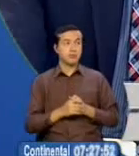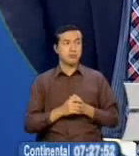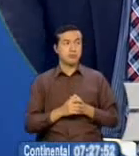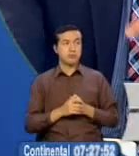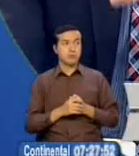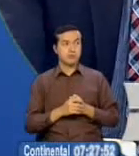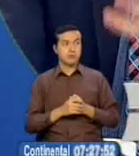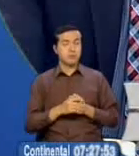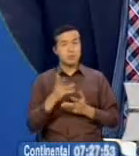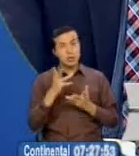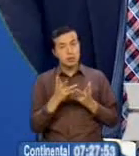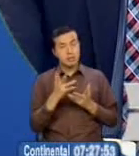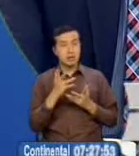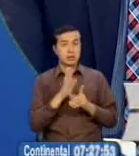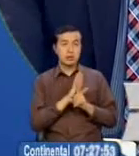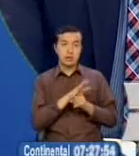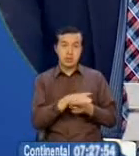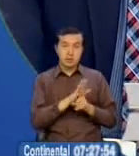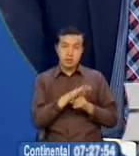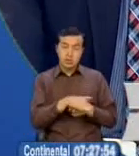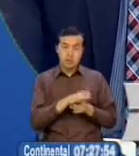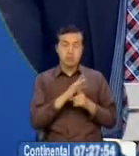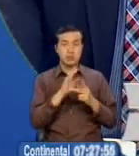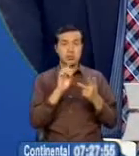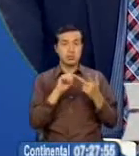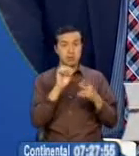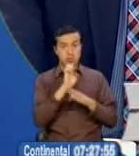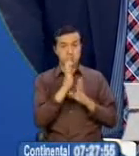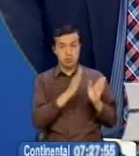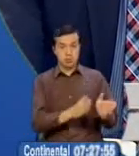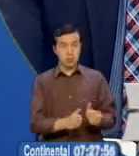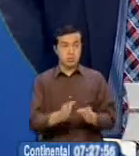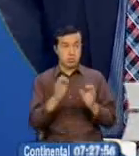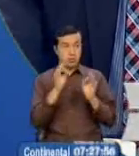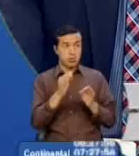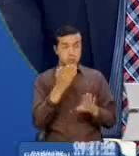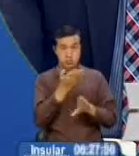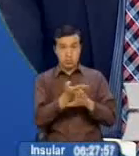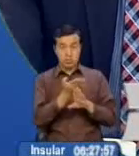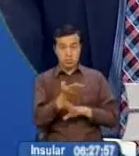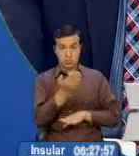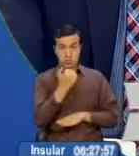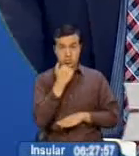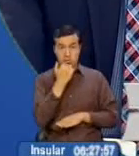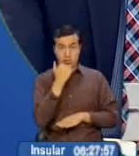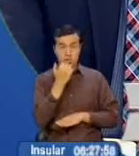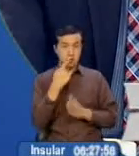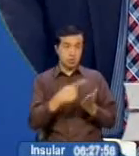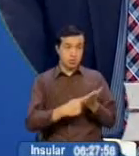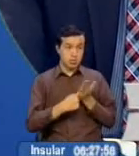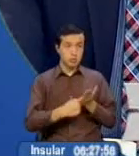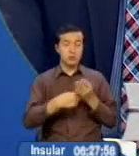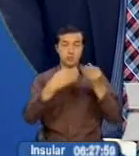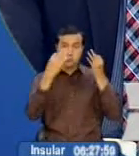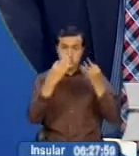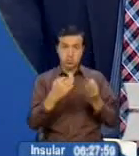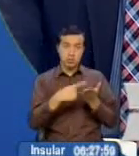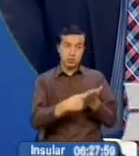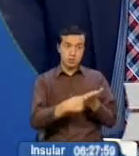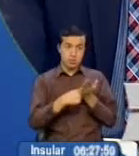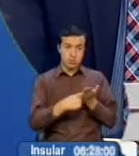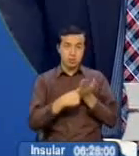cometiendo ciertas exclusiones? ¿El Ecuador está preparado para eso? ¿Ustedes plantean entrar a un debate formal, un